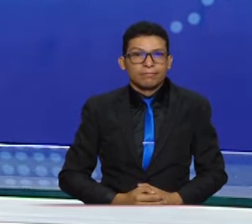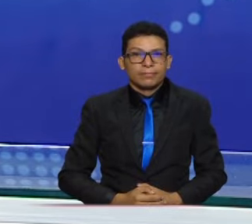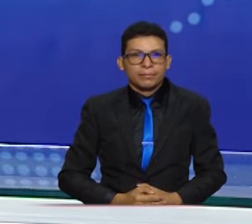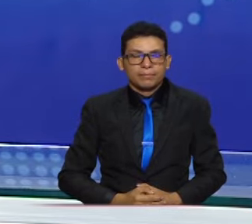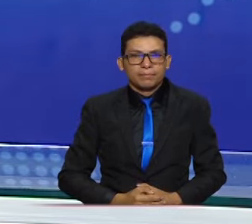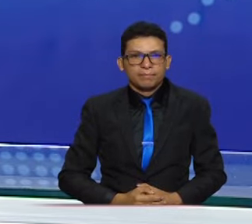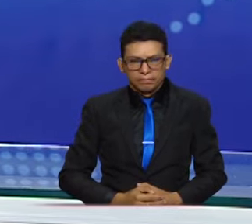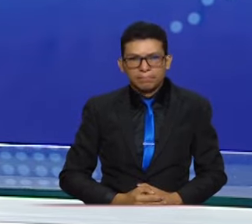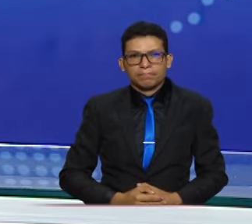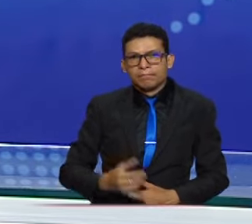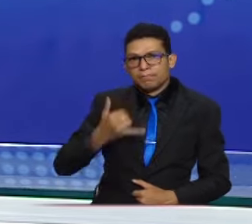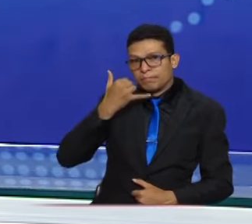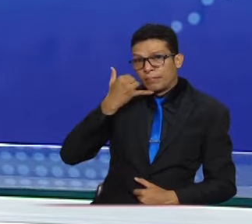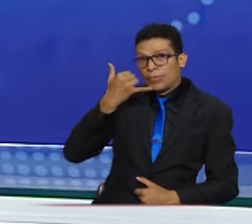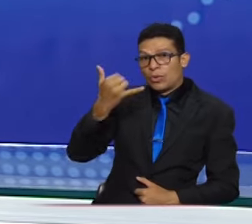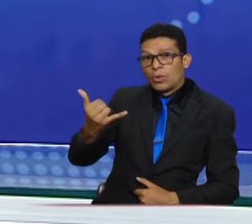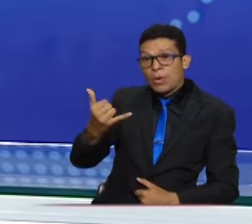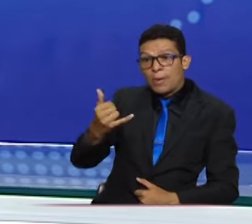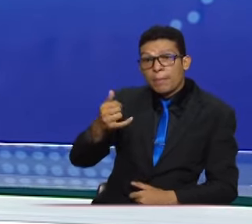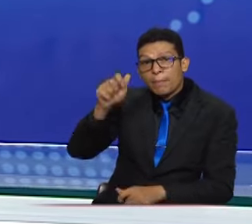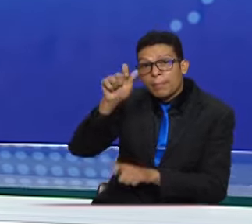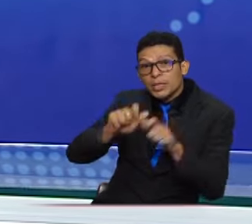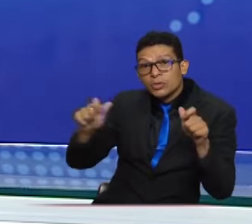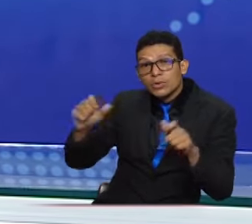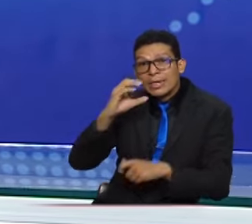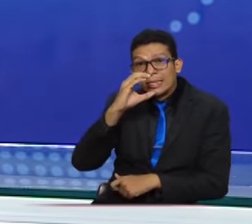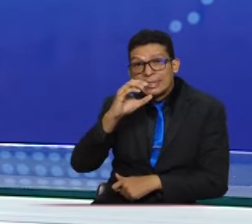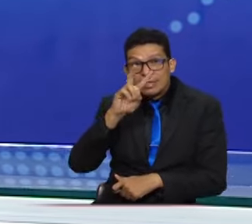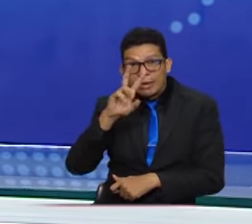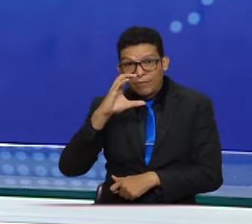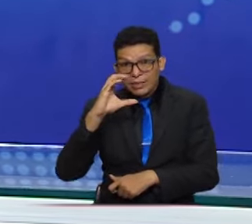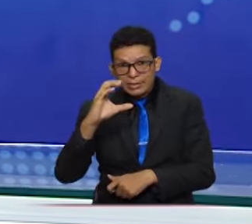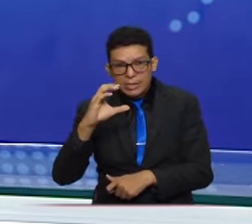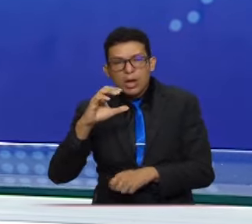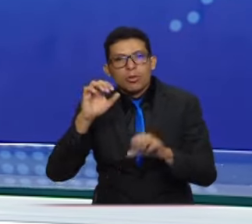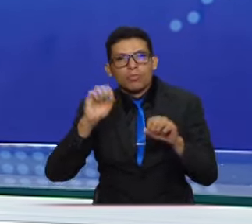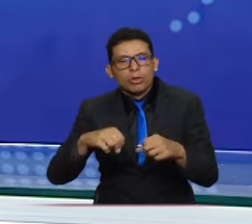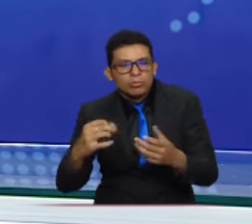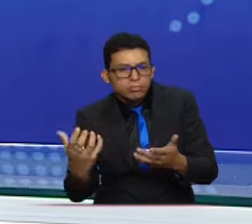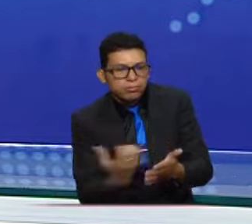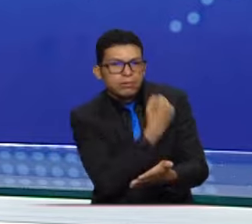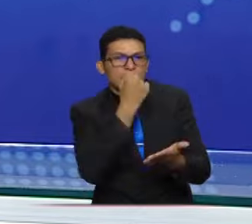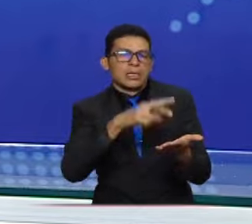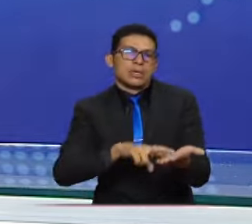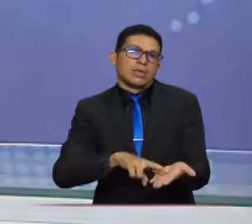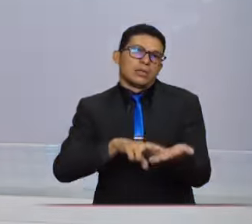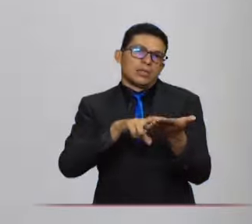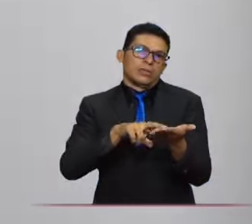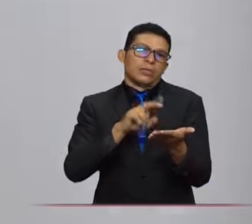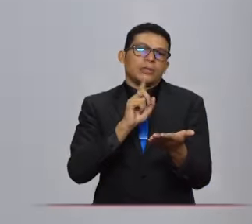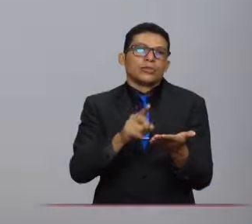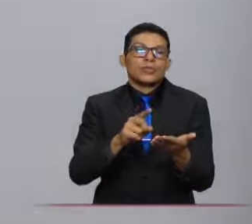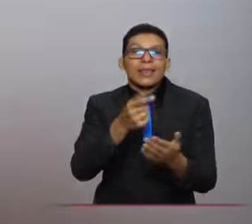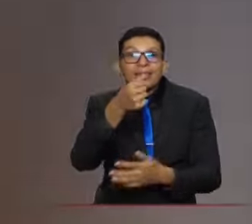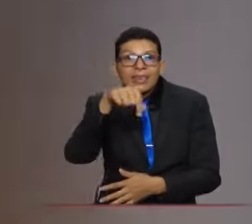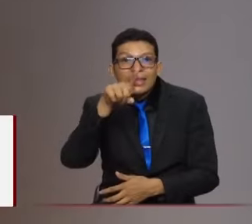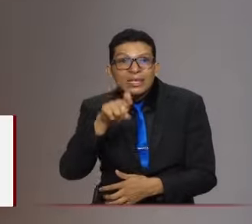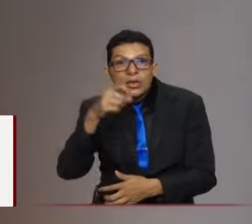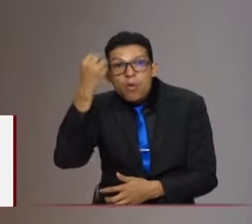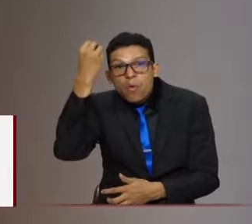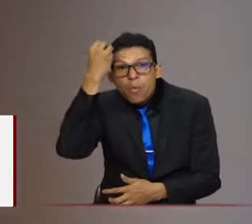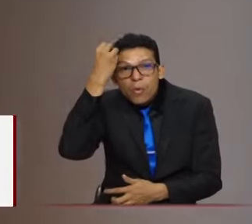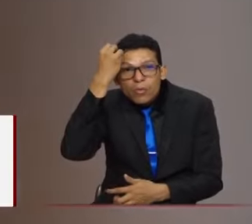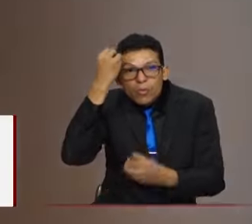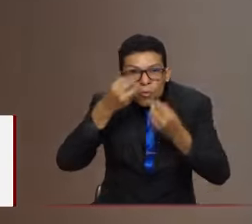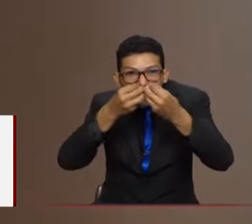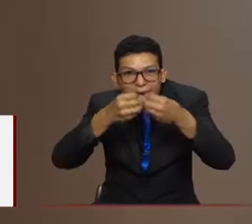Una llamada permitió que funcionarios de la CBC rescataran 16 huevos de babilla en inmediaciones de un